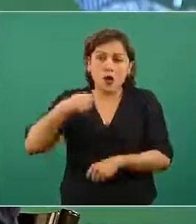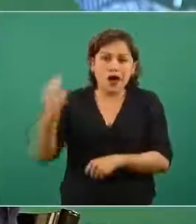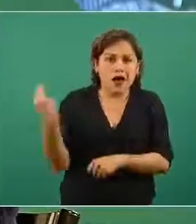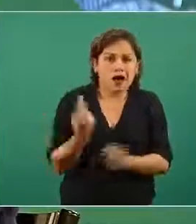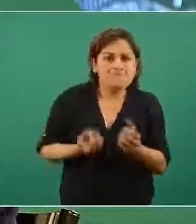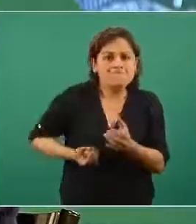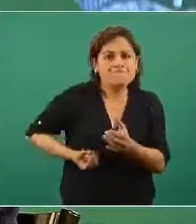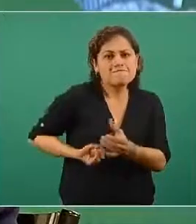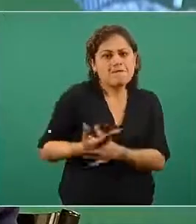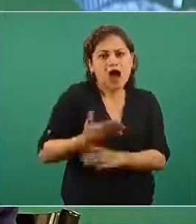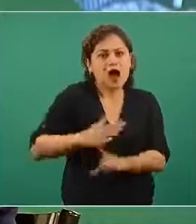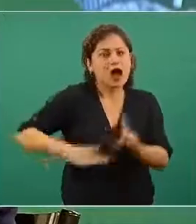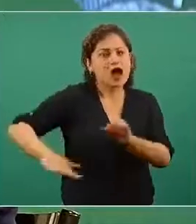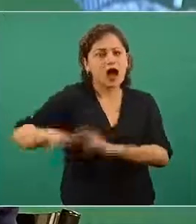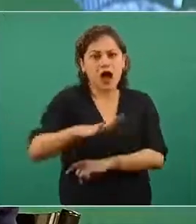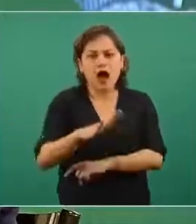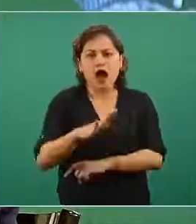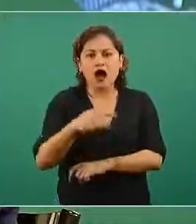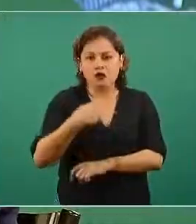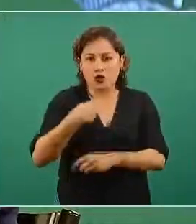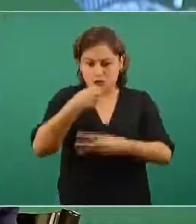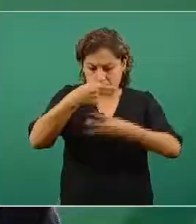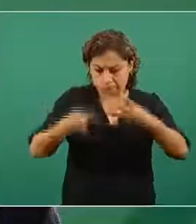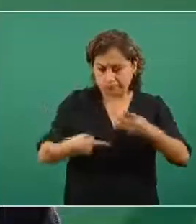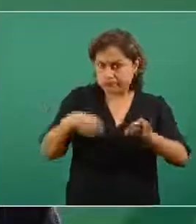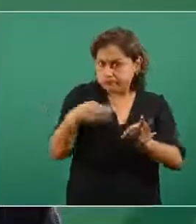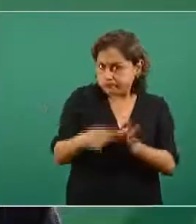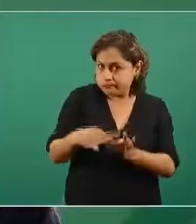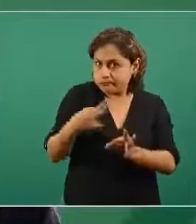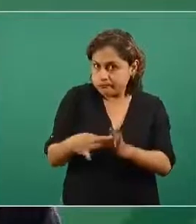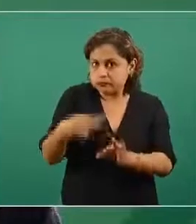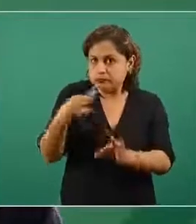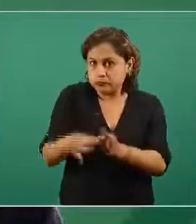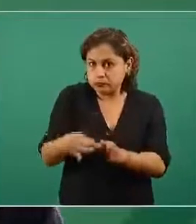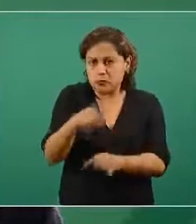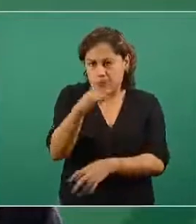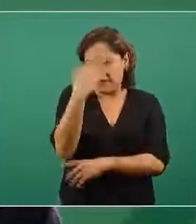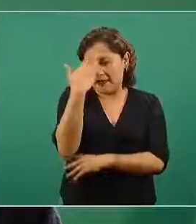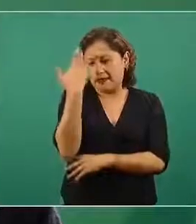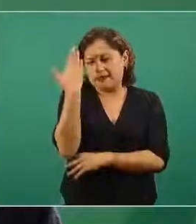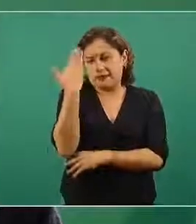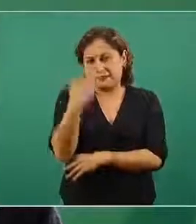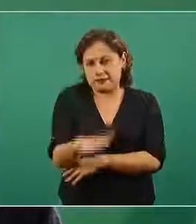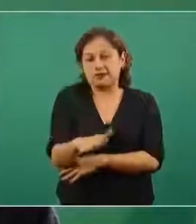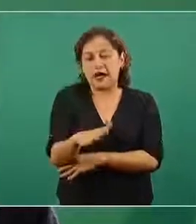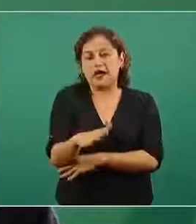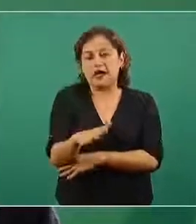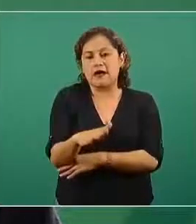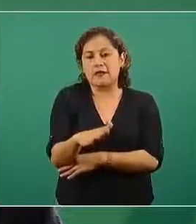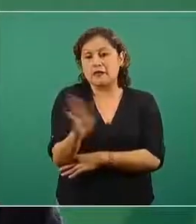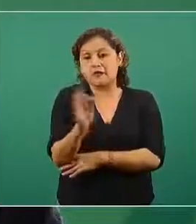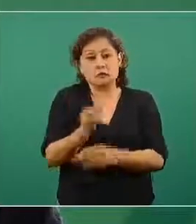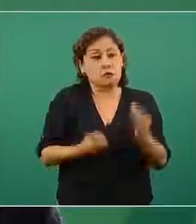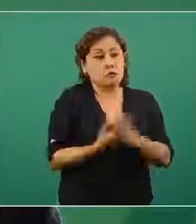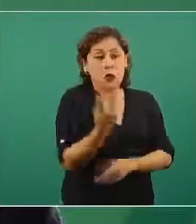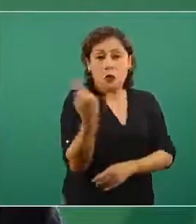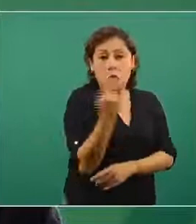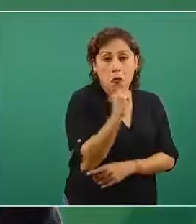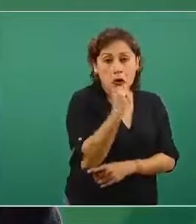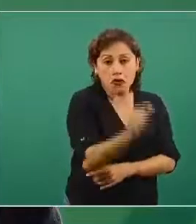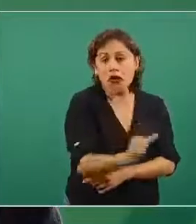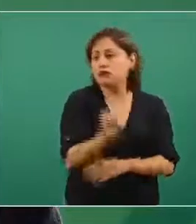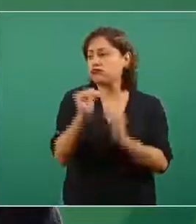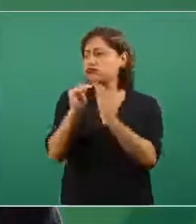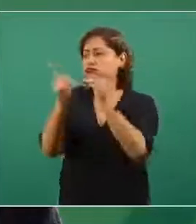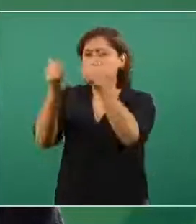tenemos que salir al espacio público, sabiendo que la mayor parte del tiempo debemos de quedarnos resguardados en la medida de lo posible